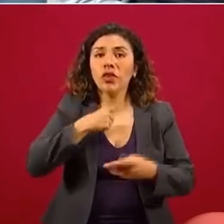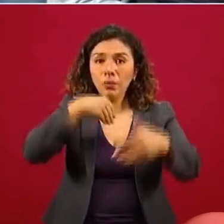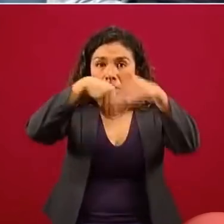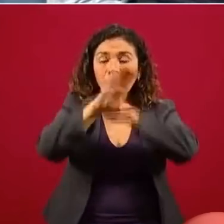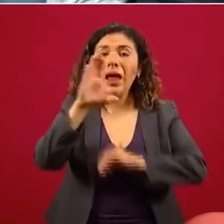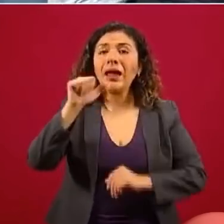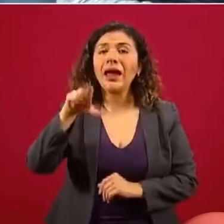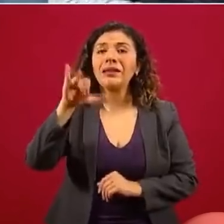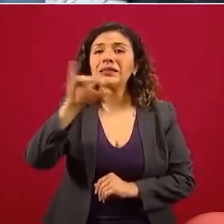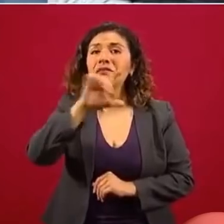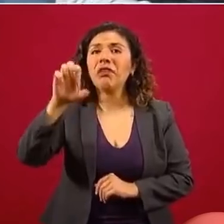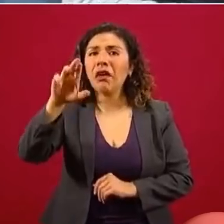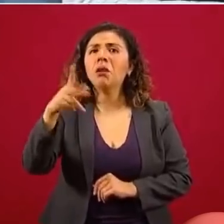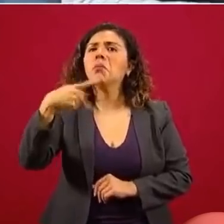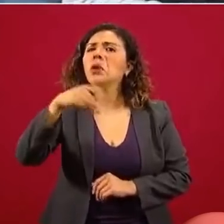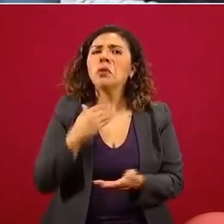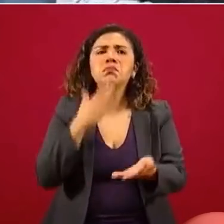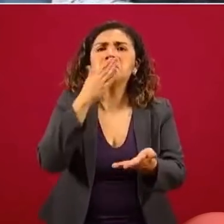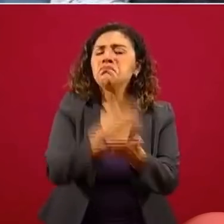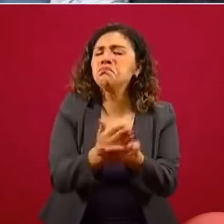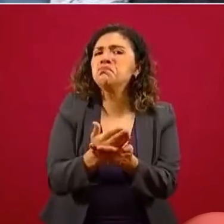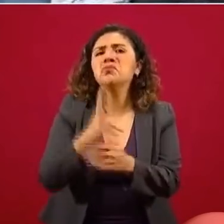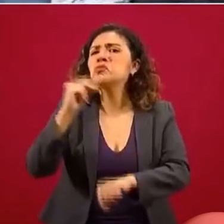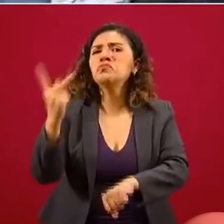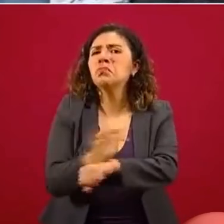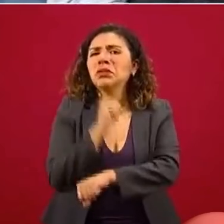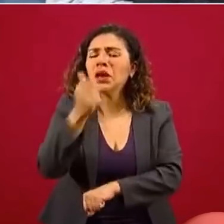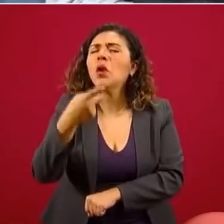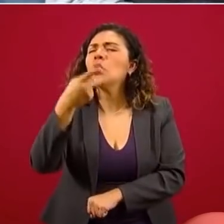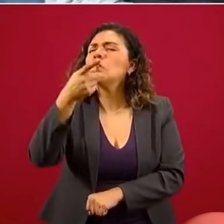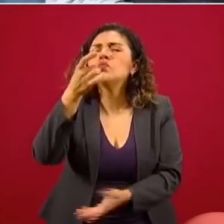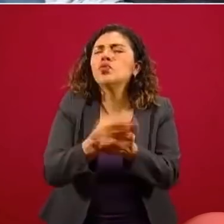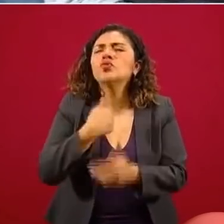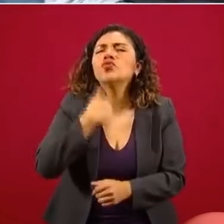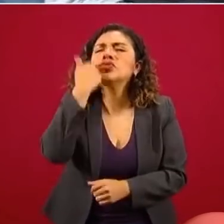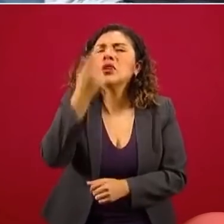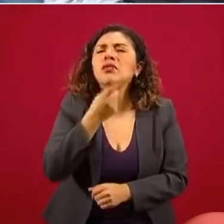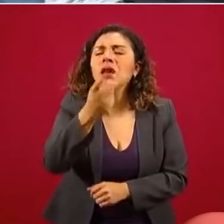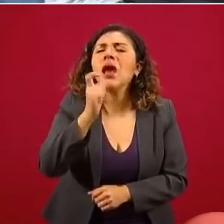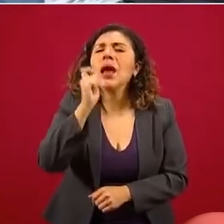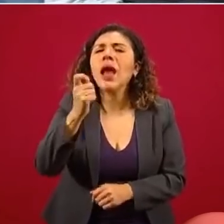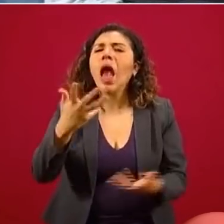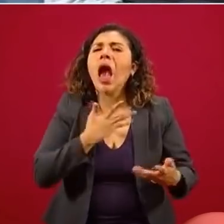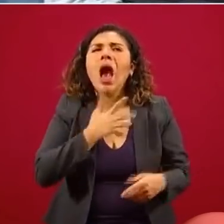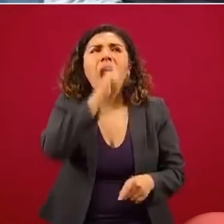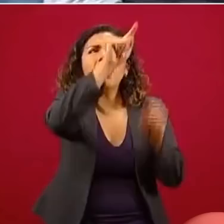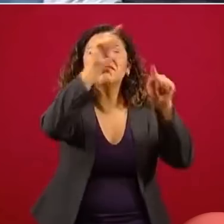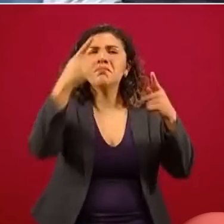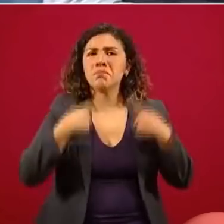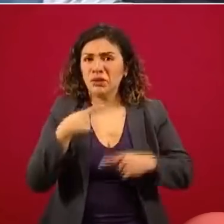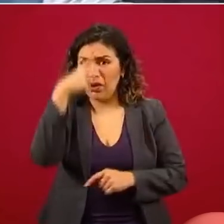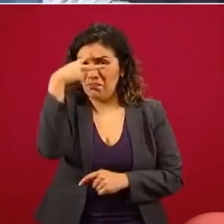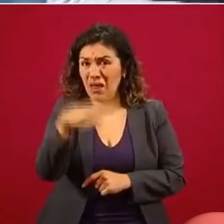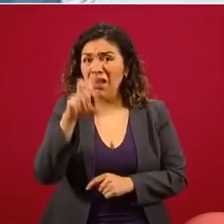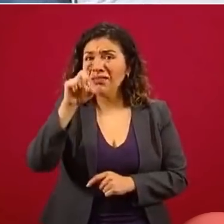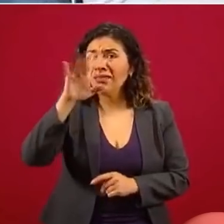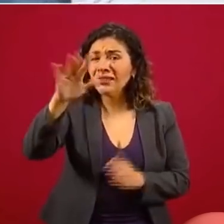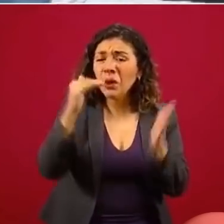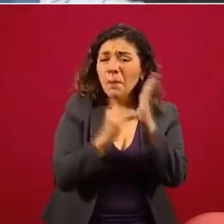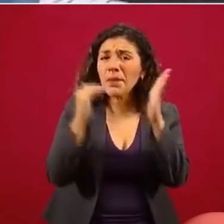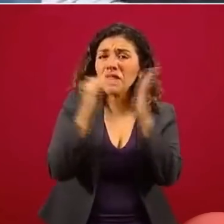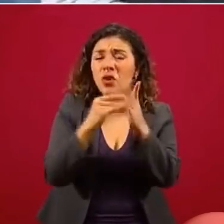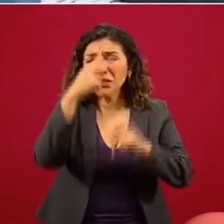este momento nunca ha pasado nada. Lo único que quiero es transmitirles lo que viven los mexicanos en el extranjero. Son 35